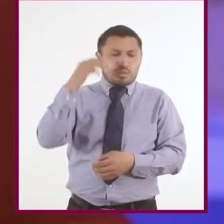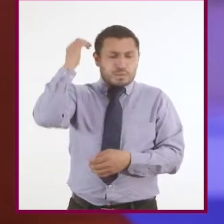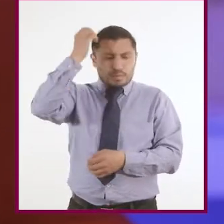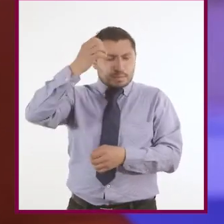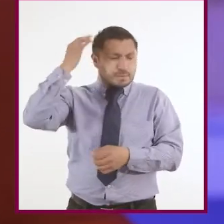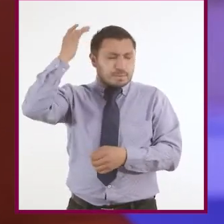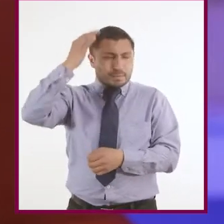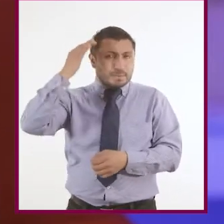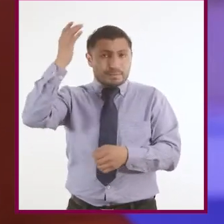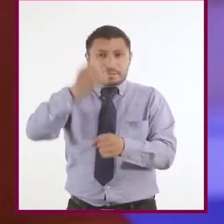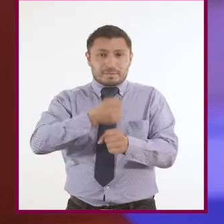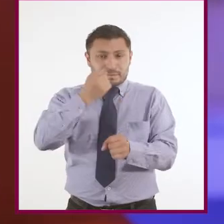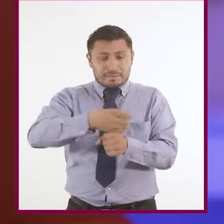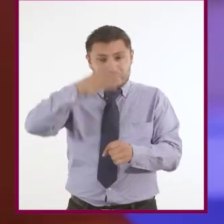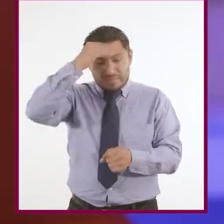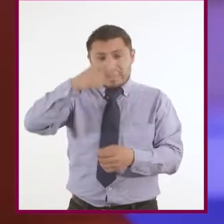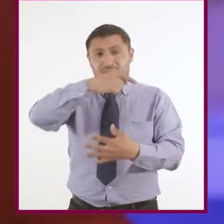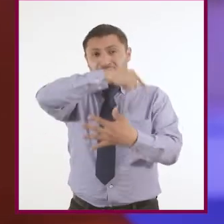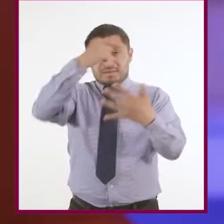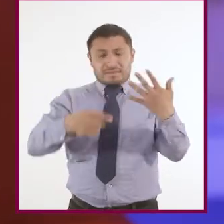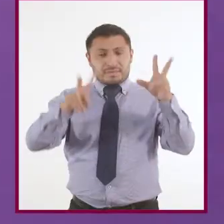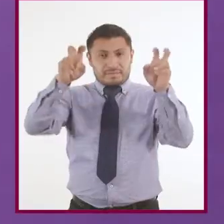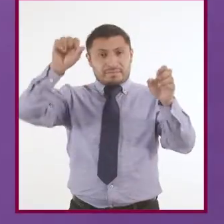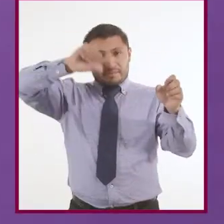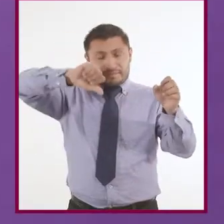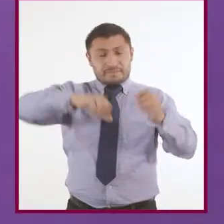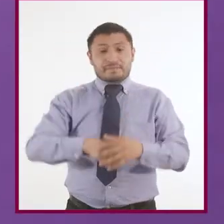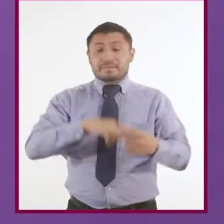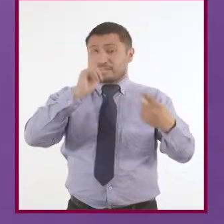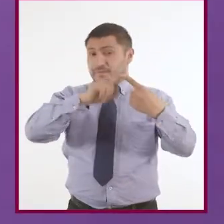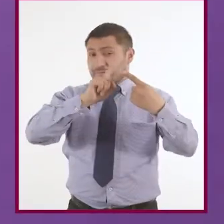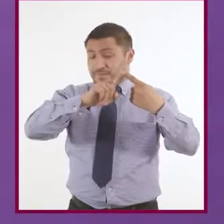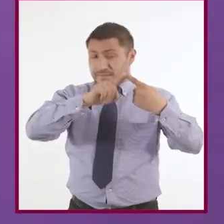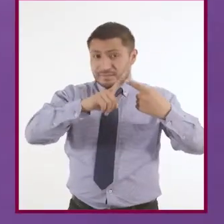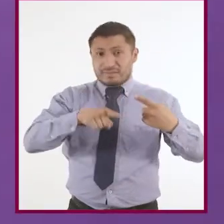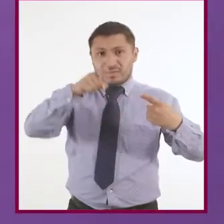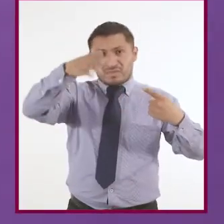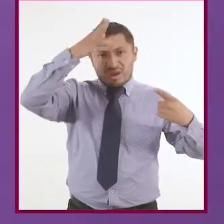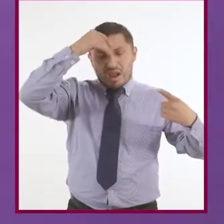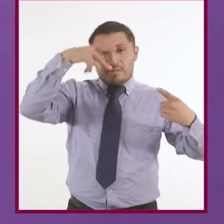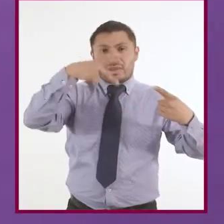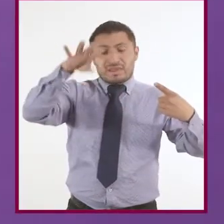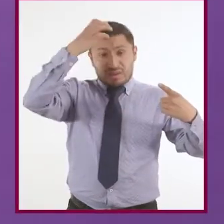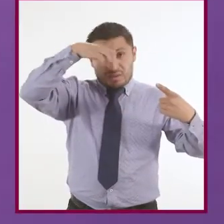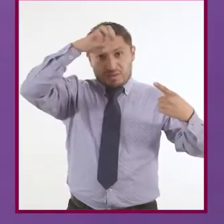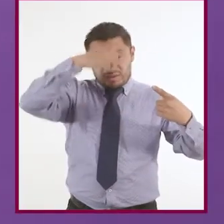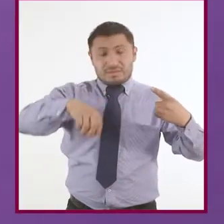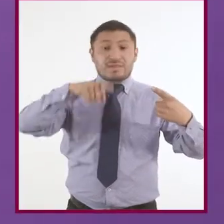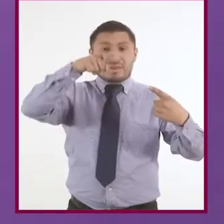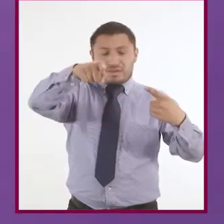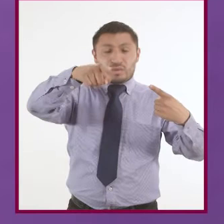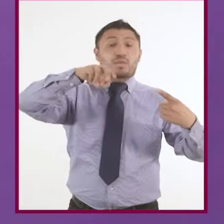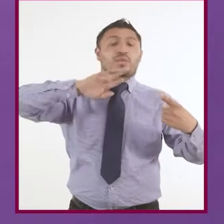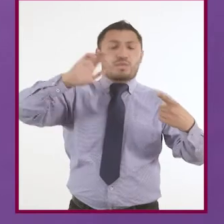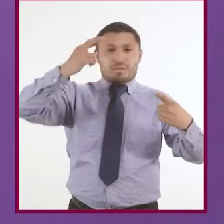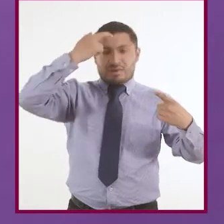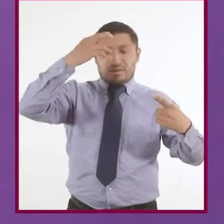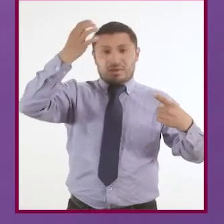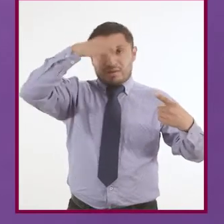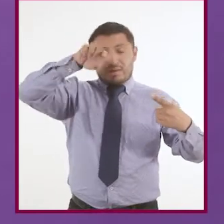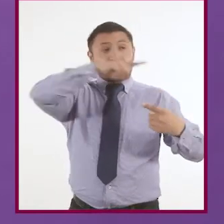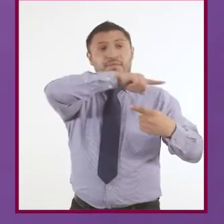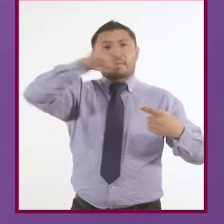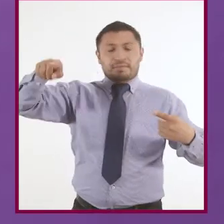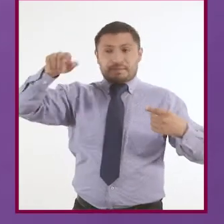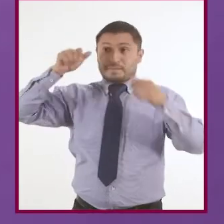posible. Y este es nuestro top 5 del tema de hoy. 1. Aprende de tus propias experiencias y toma en cuenta las experiencias de